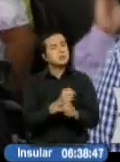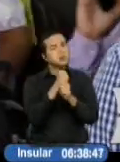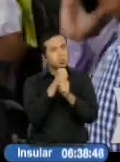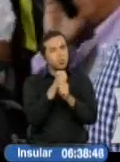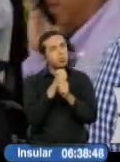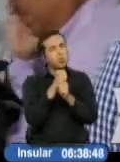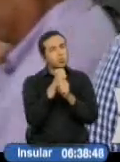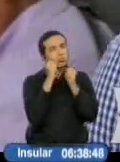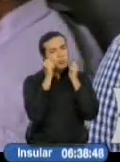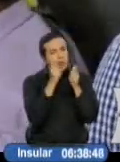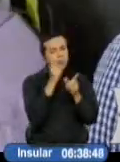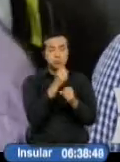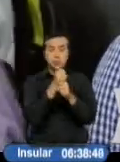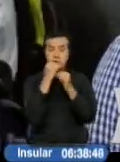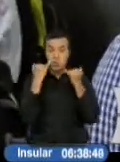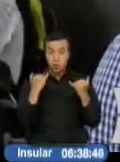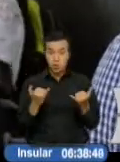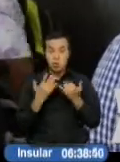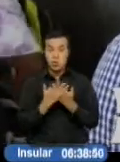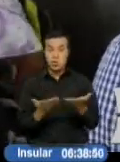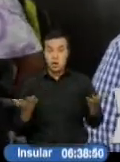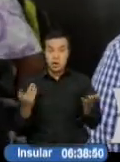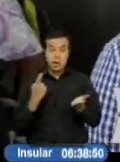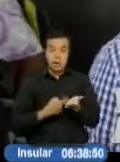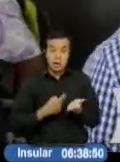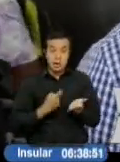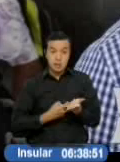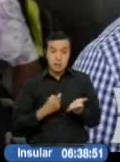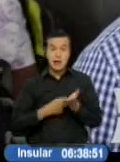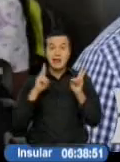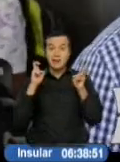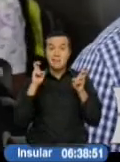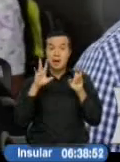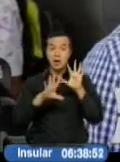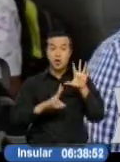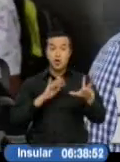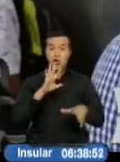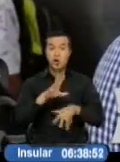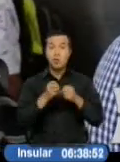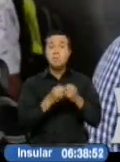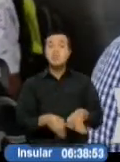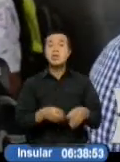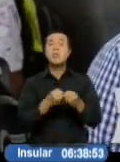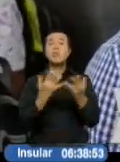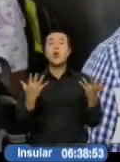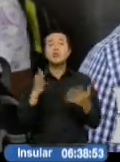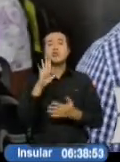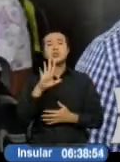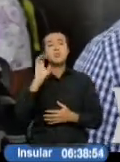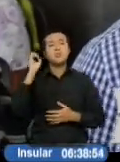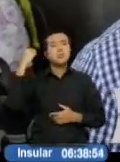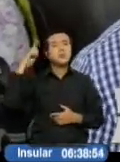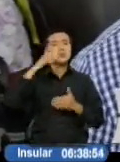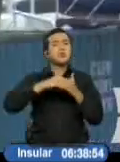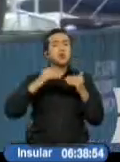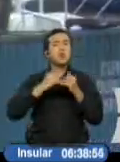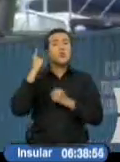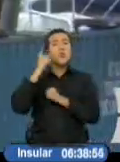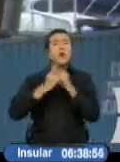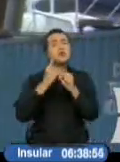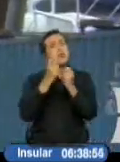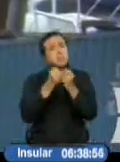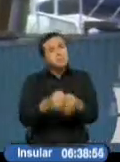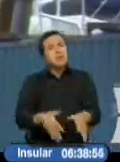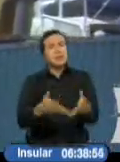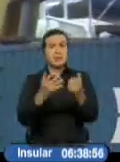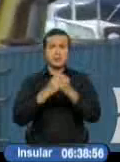actividad productiva. Hoy solamente el sector camaronero, por concepto de robo, pierde alrededor de 50 millones de dólares anuales. Del lado